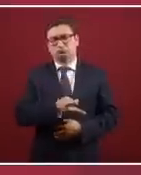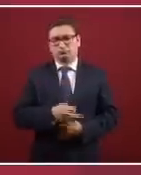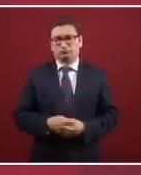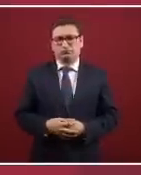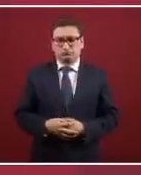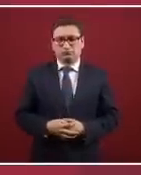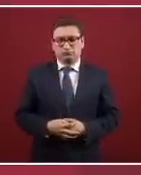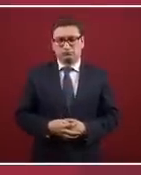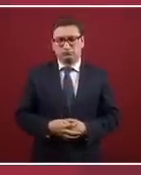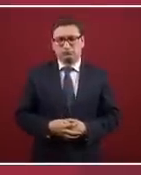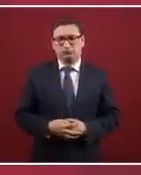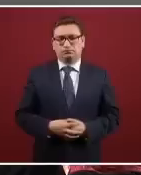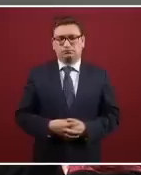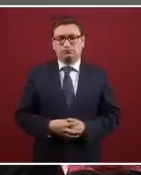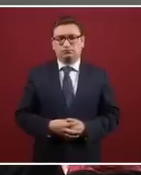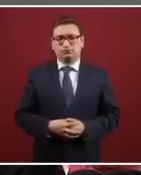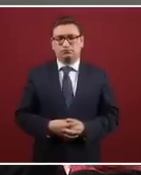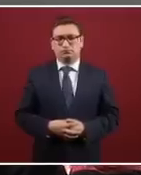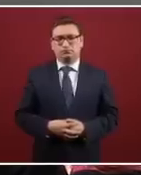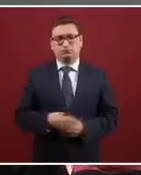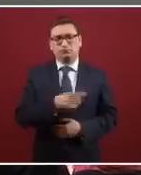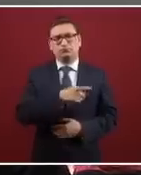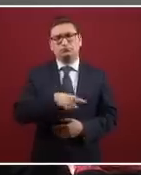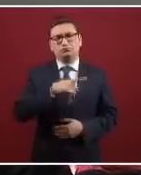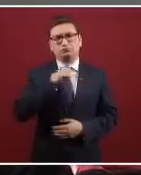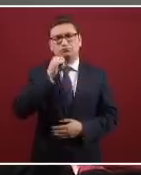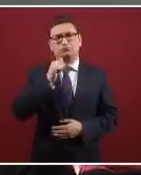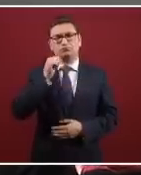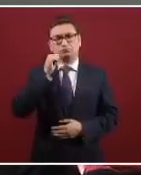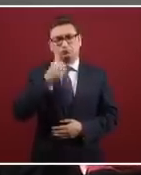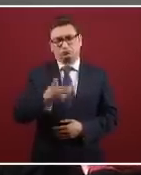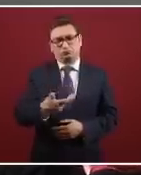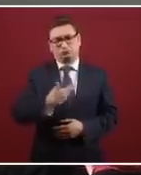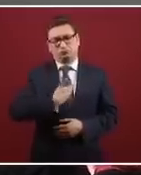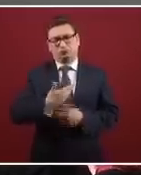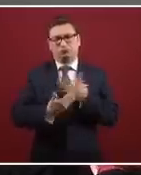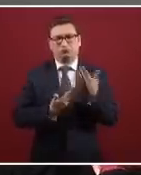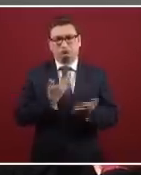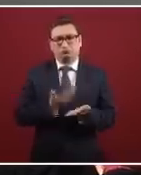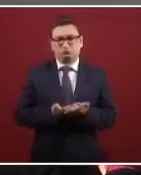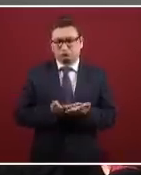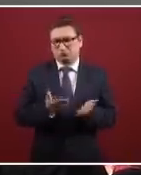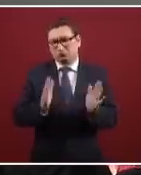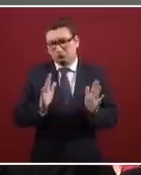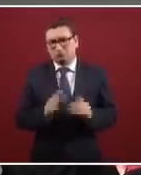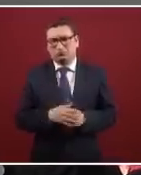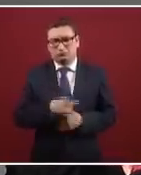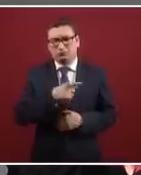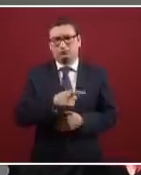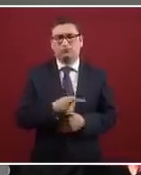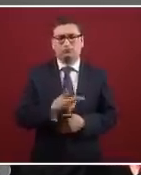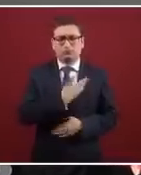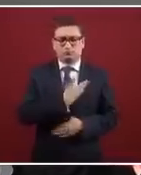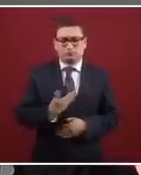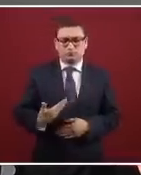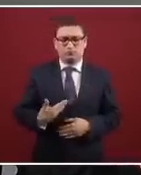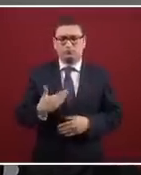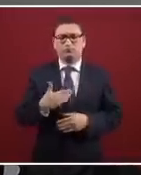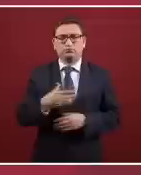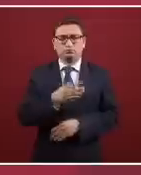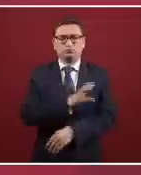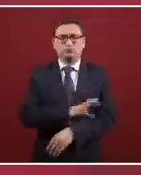esa propuesta. Me la hicieron ayer el presidente del Consejo Coordinador